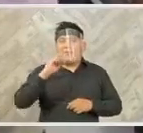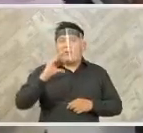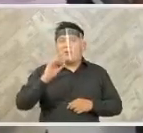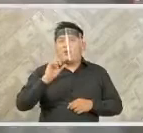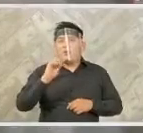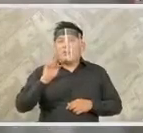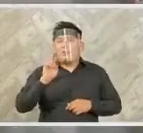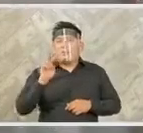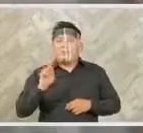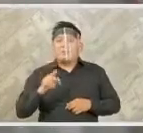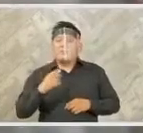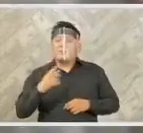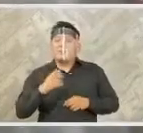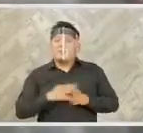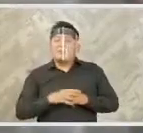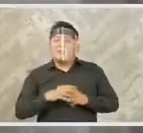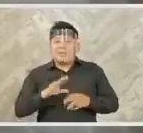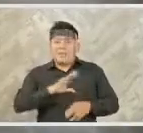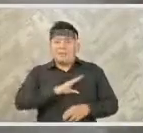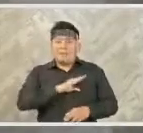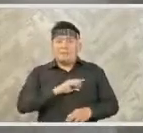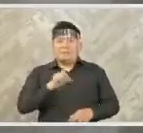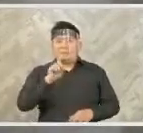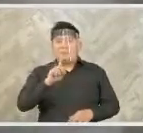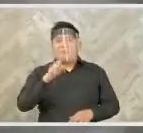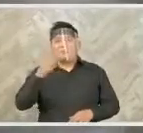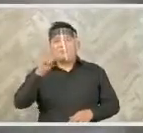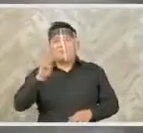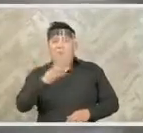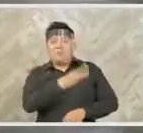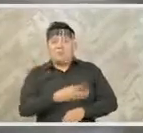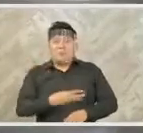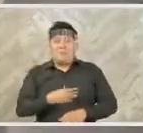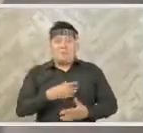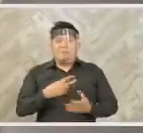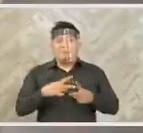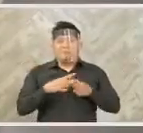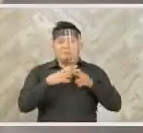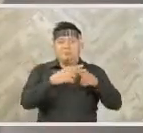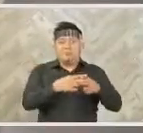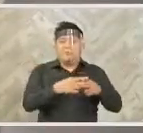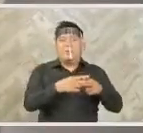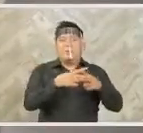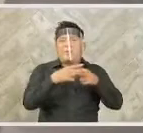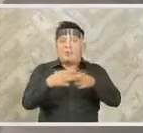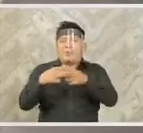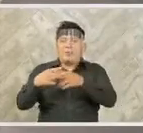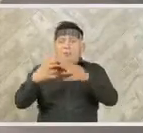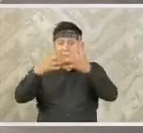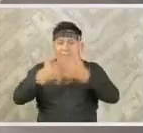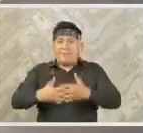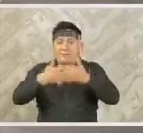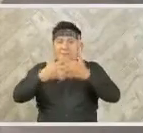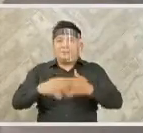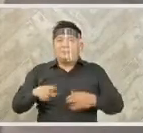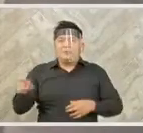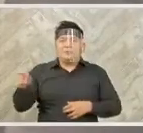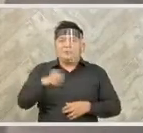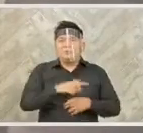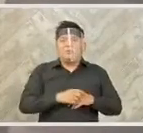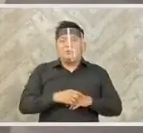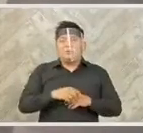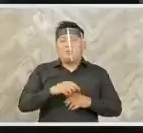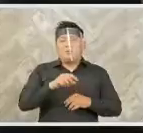aportaba 150 millones de pesos que llevaba a apalancar cerca de 3.000 millones en microcréditos. Esto pudo beneficiar a 540